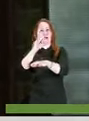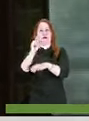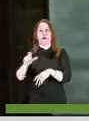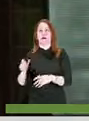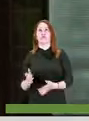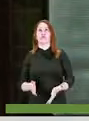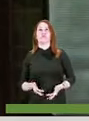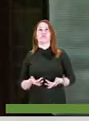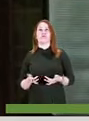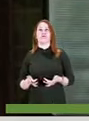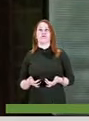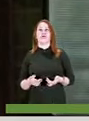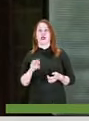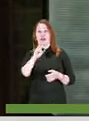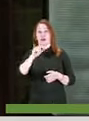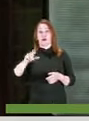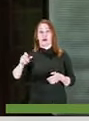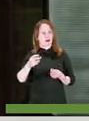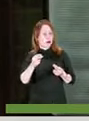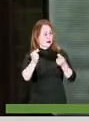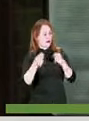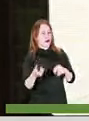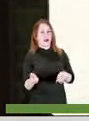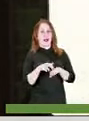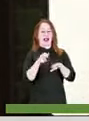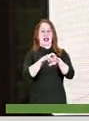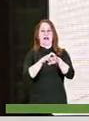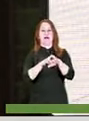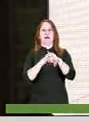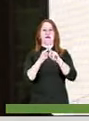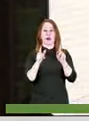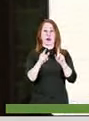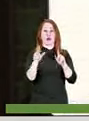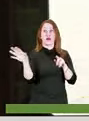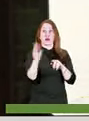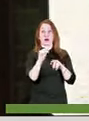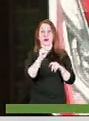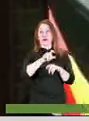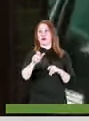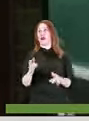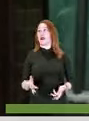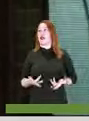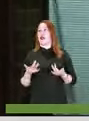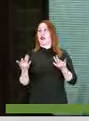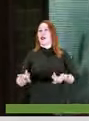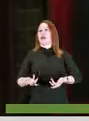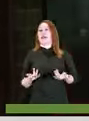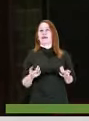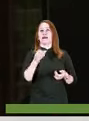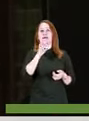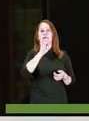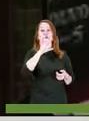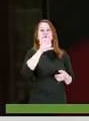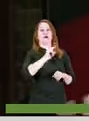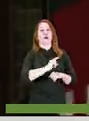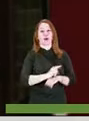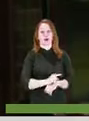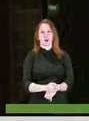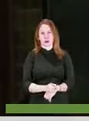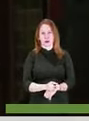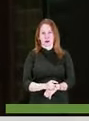el segundo bus de pronto dijeron, ay, me llegó el bus rápido, y se fueron. Pero todas las que se estaban acumulando tenían que esperar 35 minutos